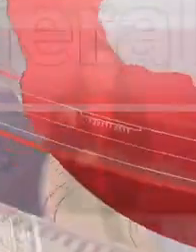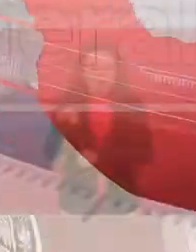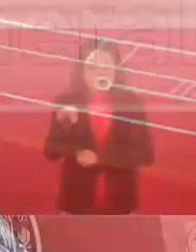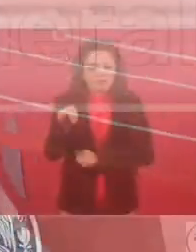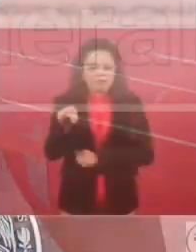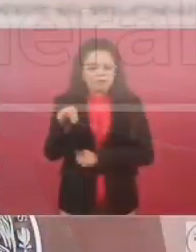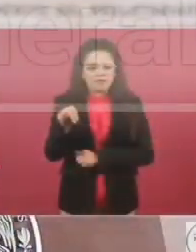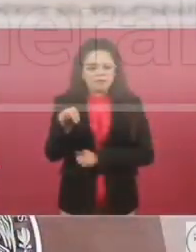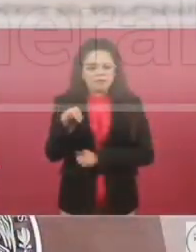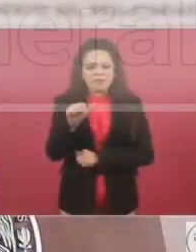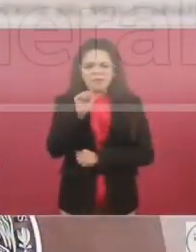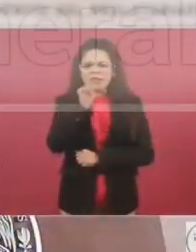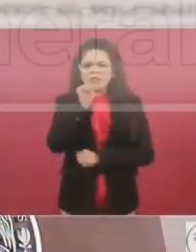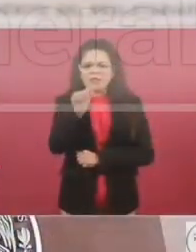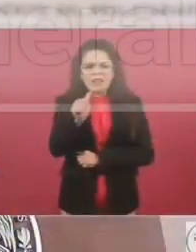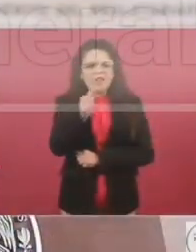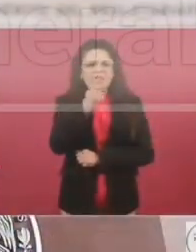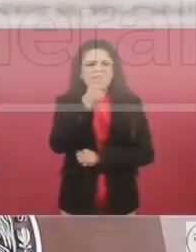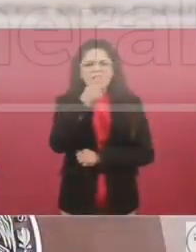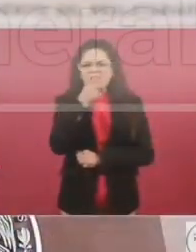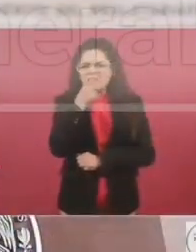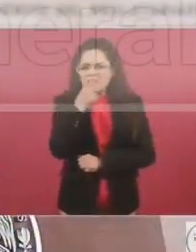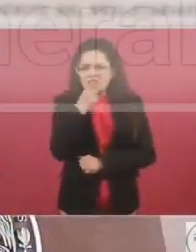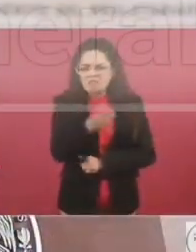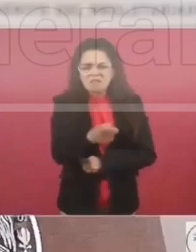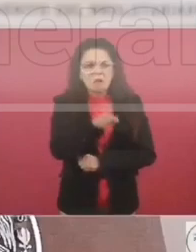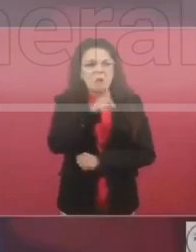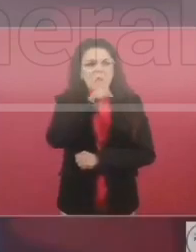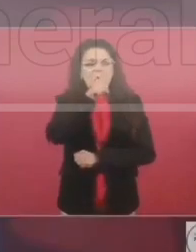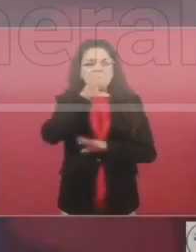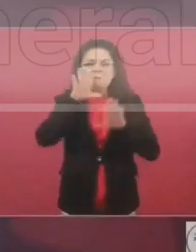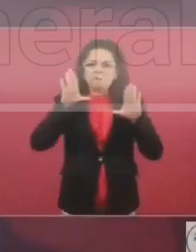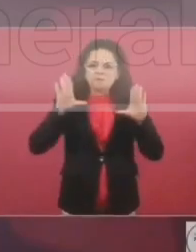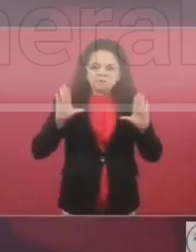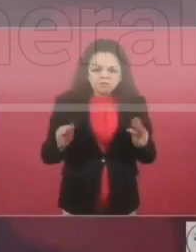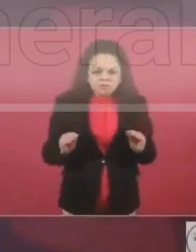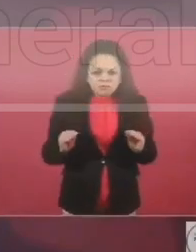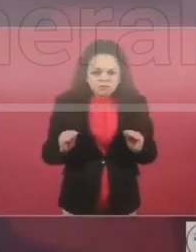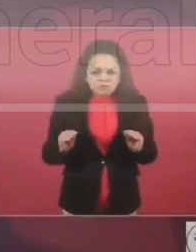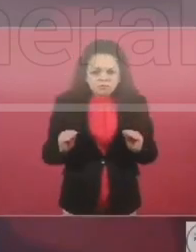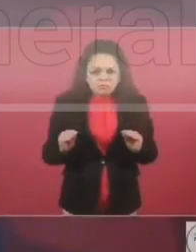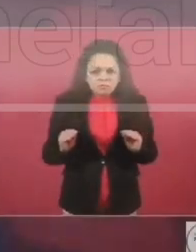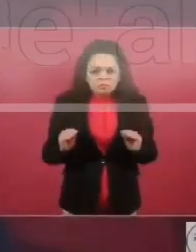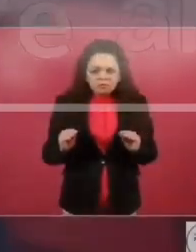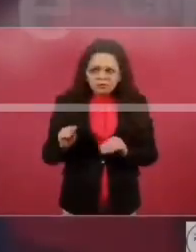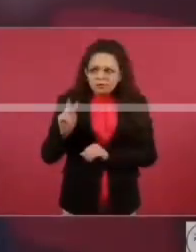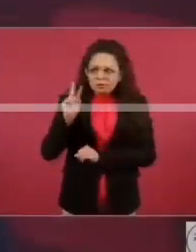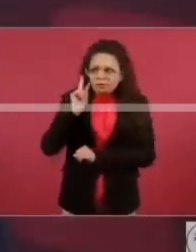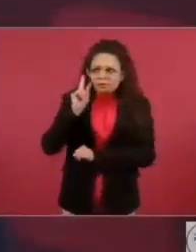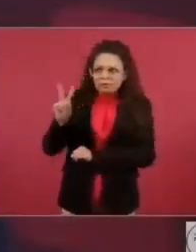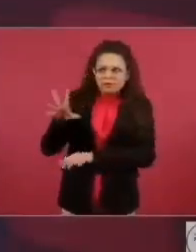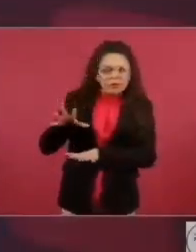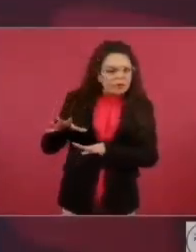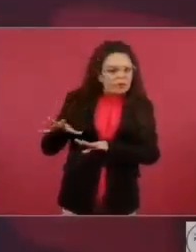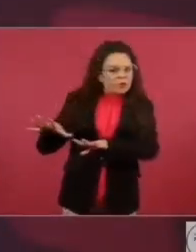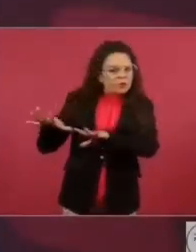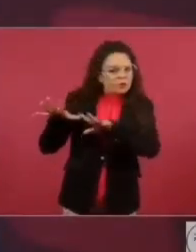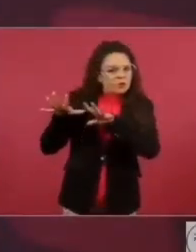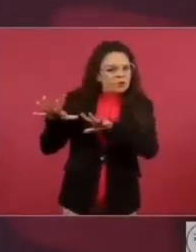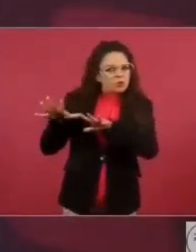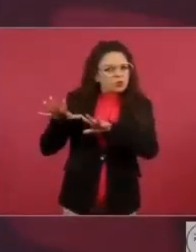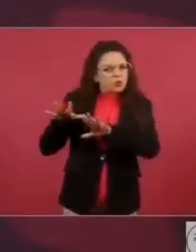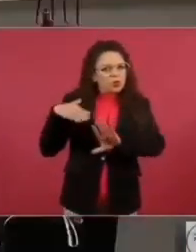tele. Ana Elizabeth García Vilchis es la que se encarga de la sección de